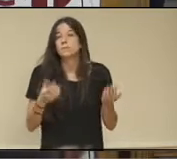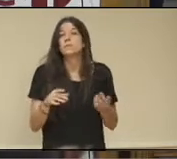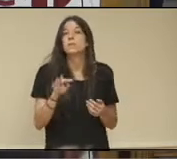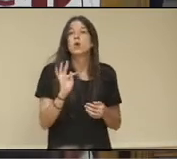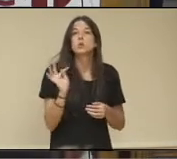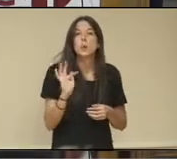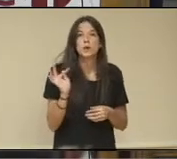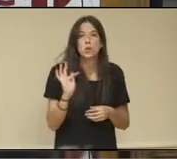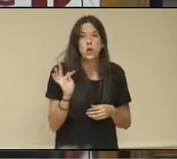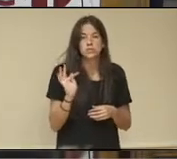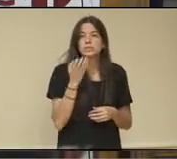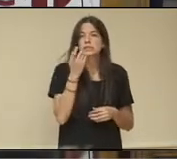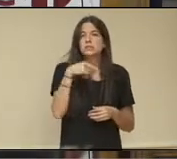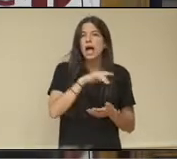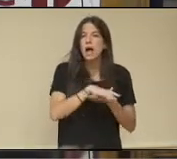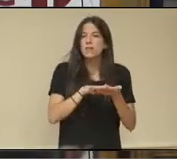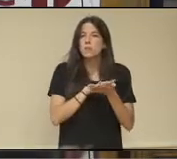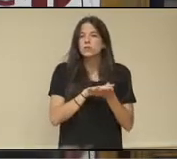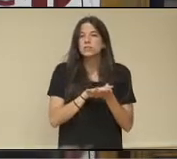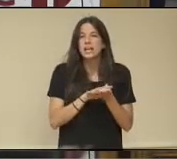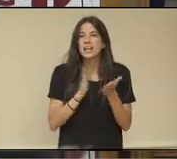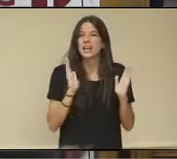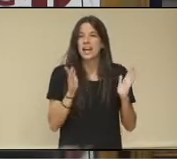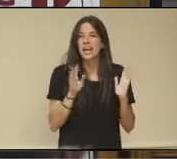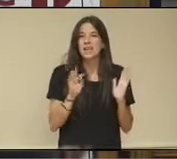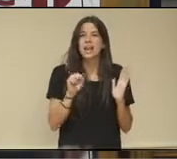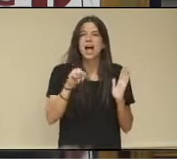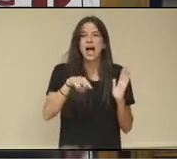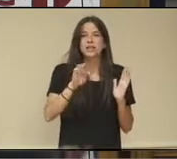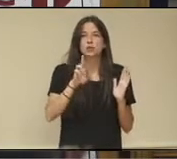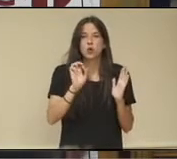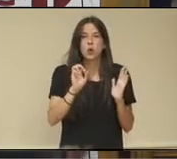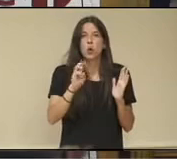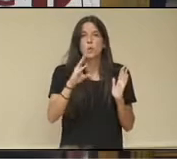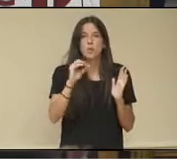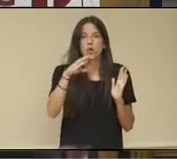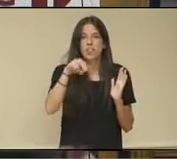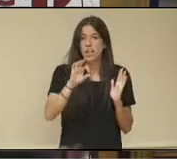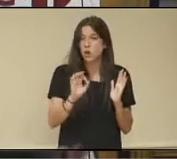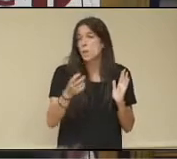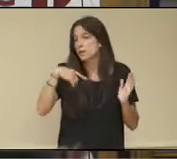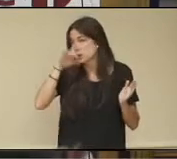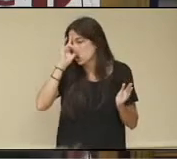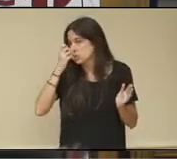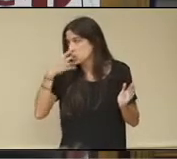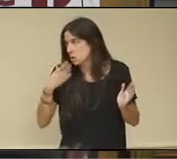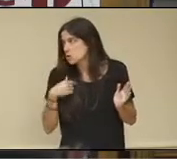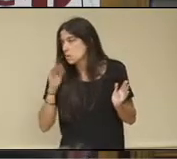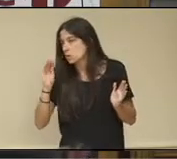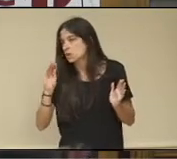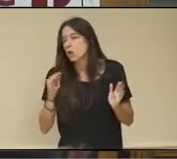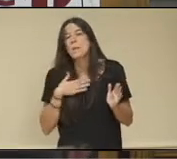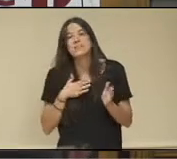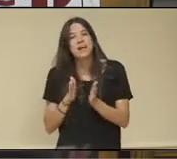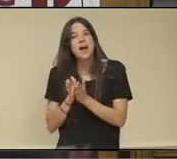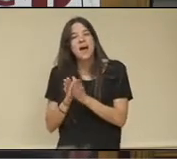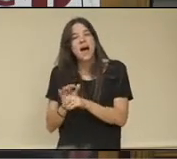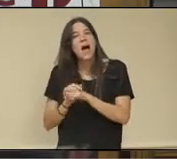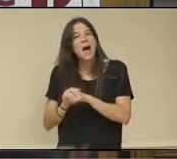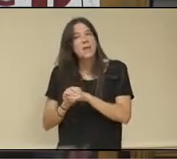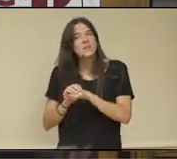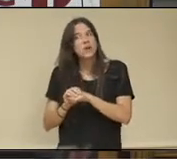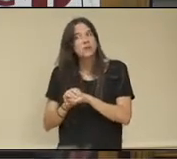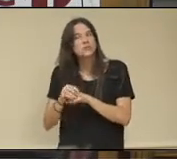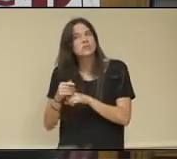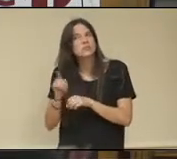tuberculosis. Cuando hablamos de la era del antropoceno, pues no sé muy bien si he preguntado a mis amigos geólogos de qué se